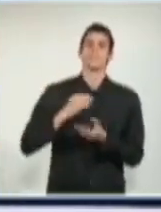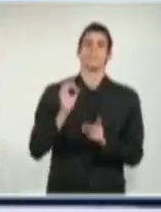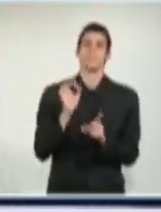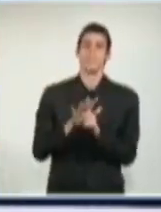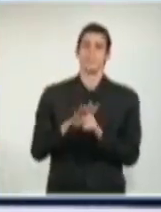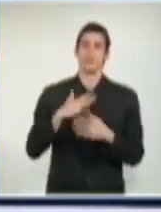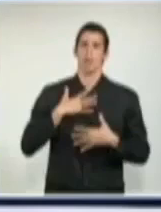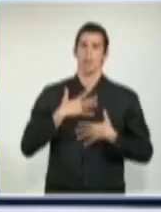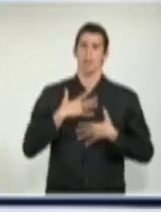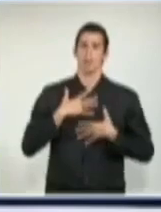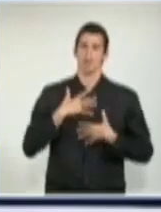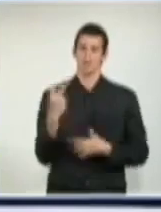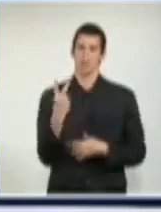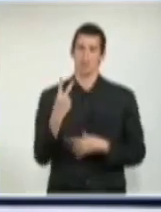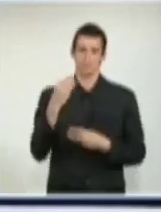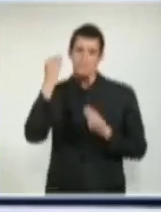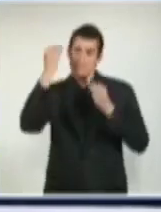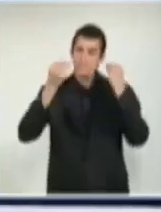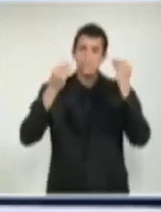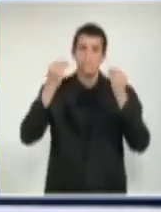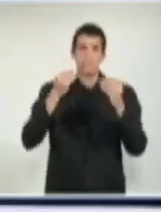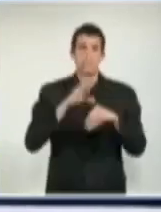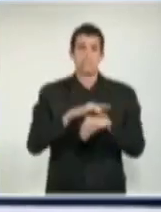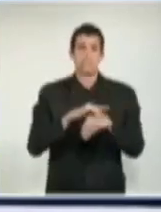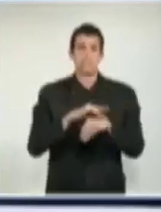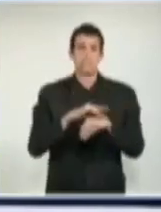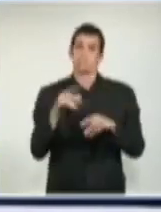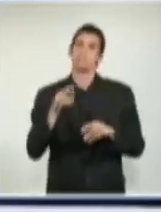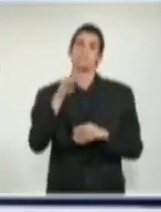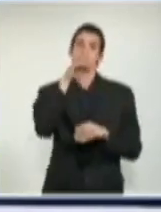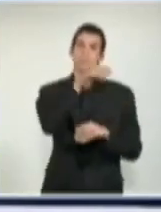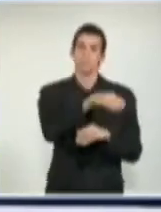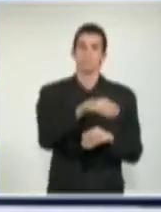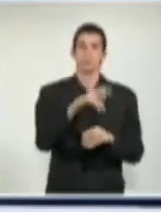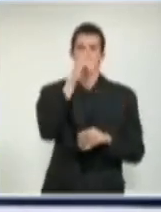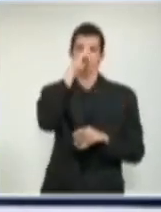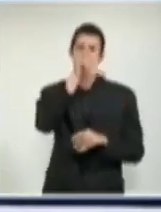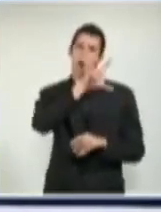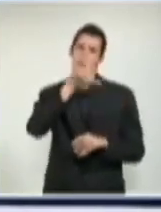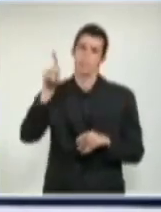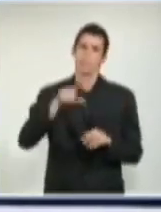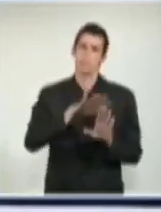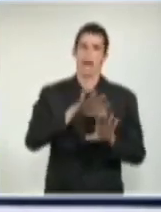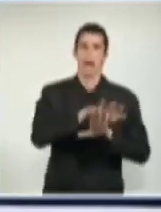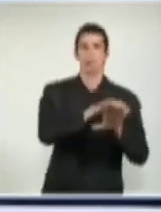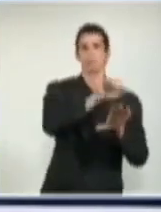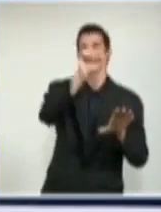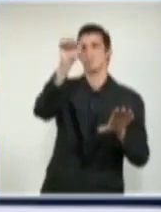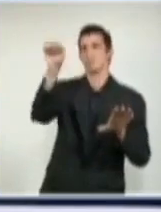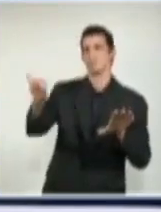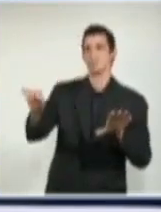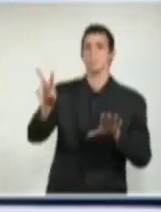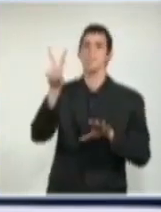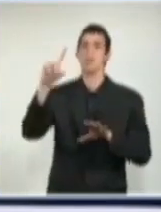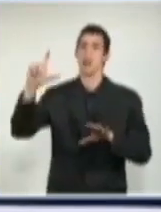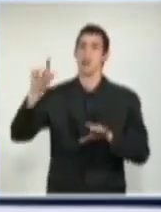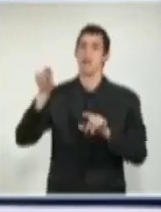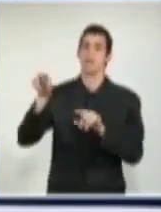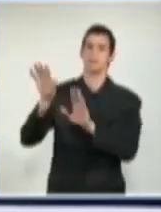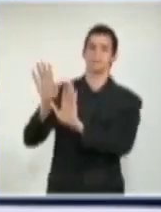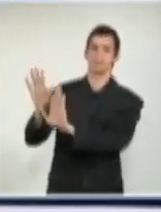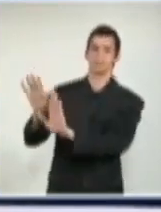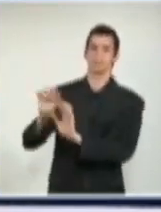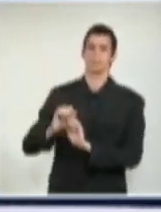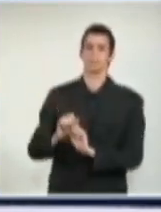al sistema de salud donde de inmediato se ingresaron en el hospital de aislamiento de villaclara y posteriormente fueron trasladados